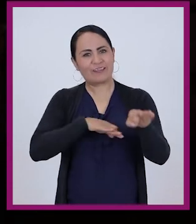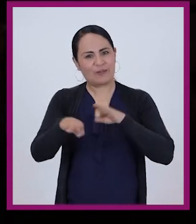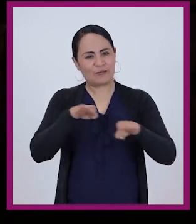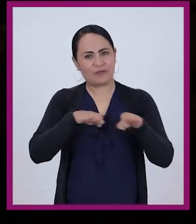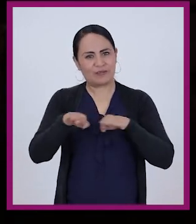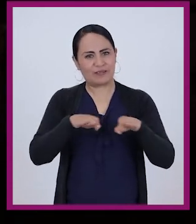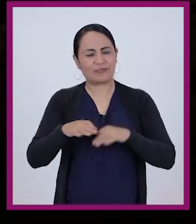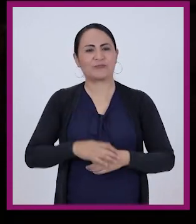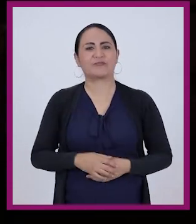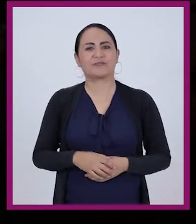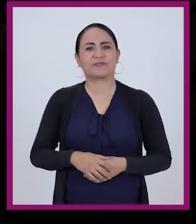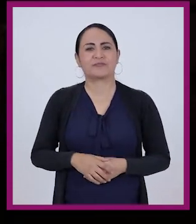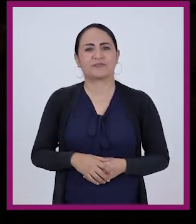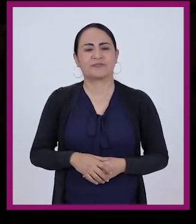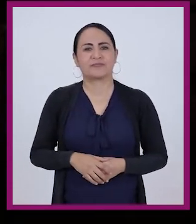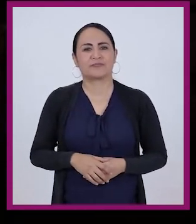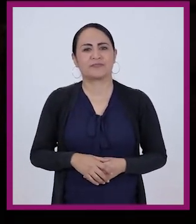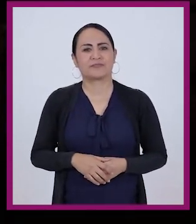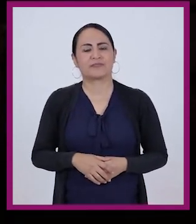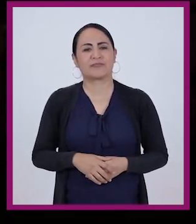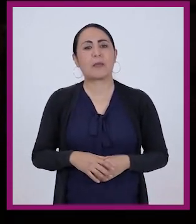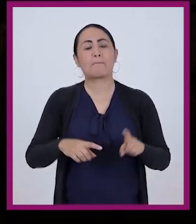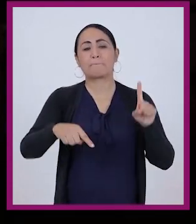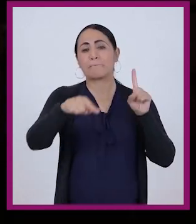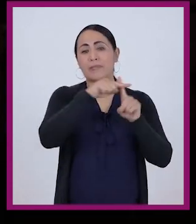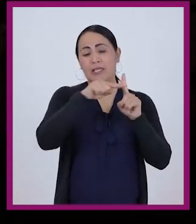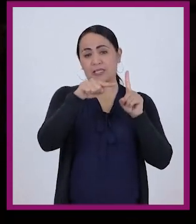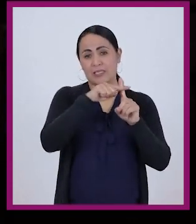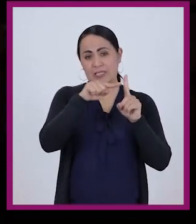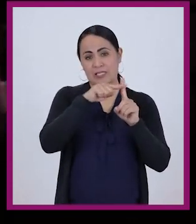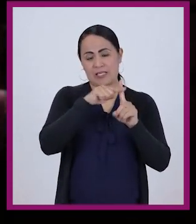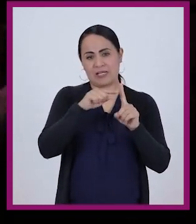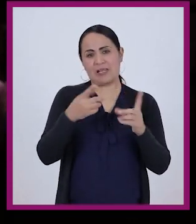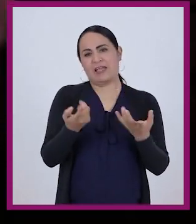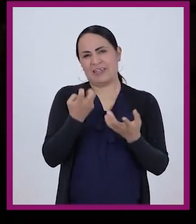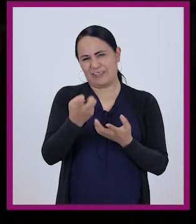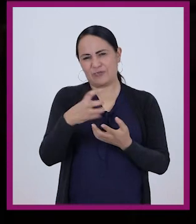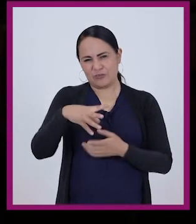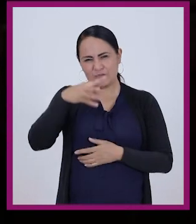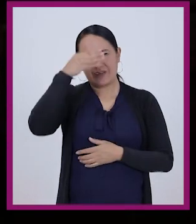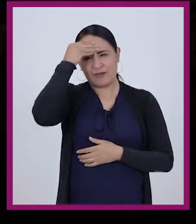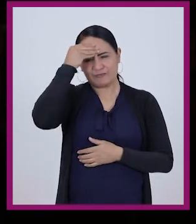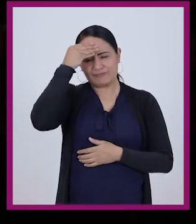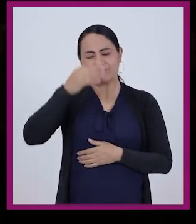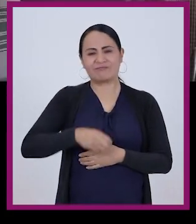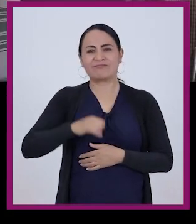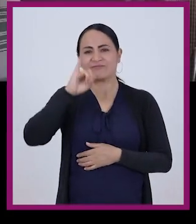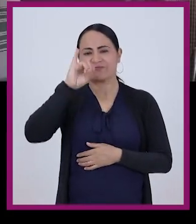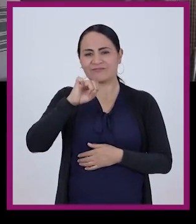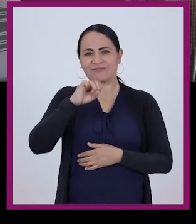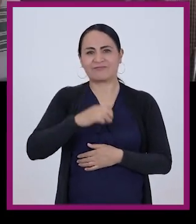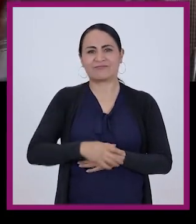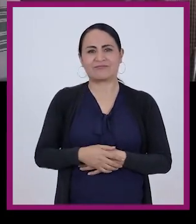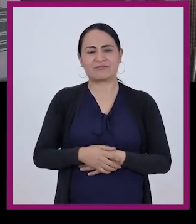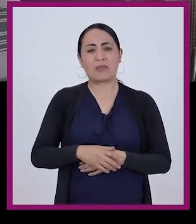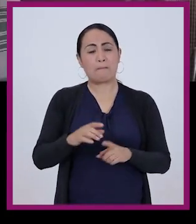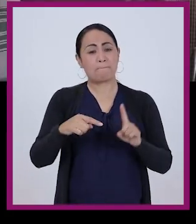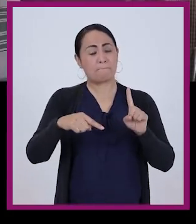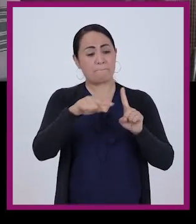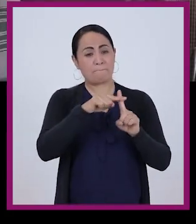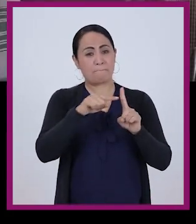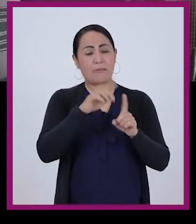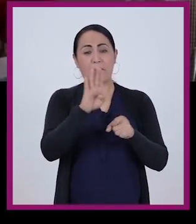trabajo en equipo, el plot twist esperado, que consiste en ver las grandes ventajas de este tipo de aprendizaje. ¡Claro,